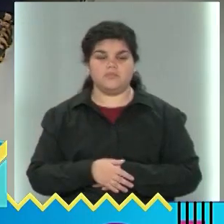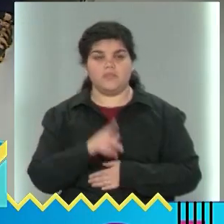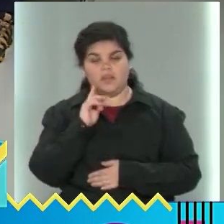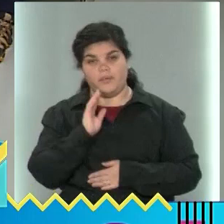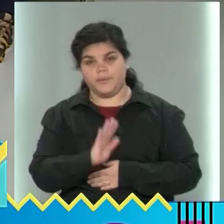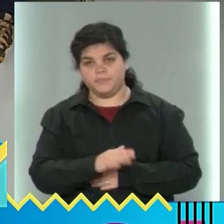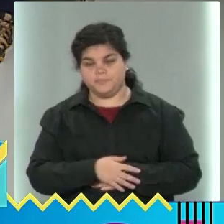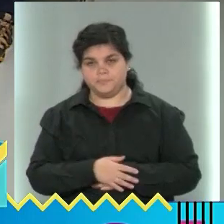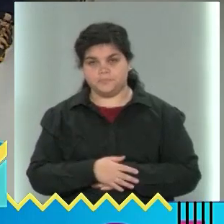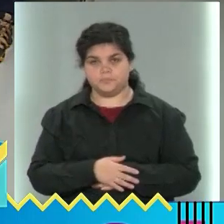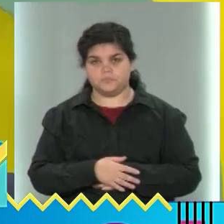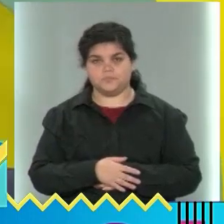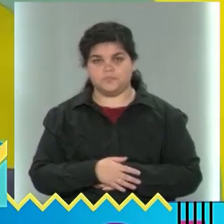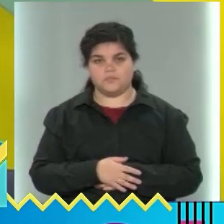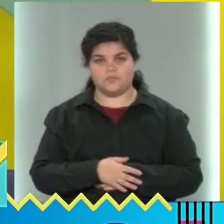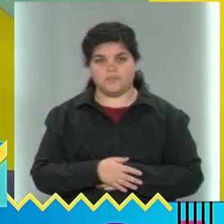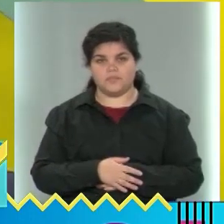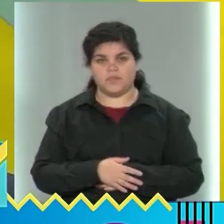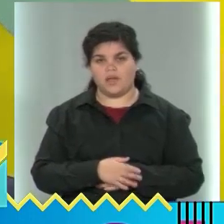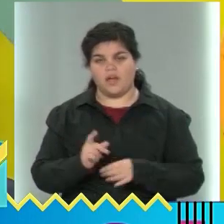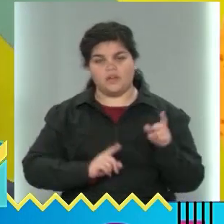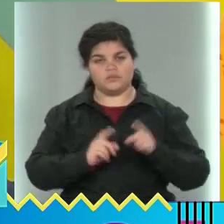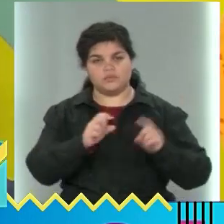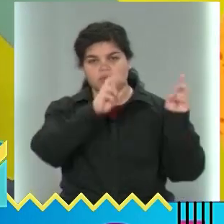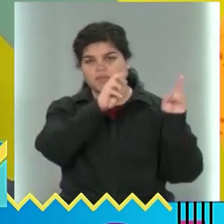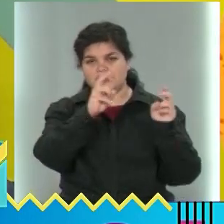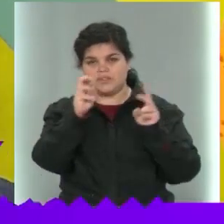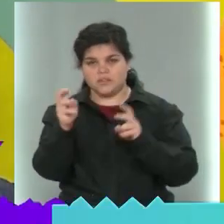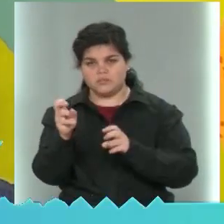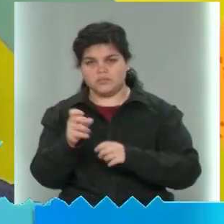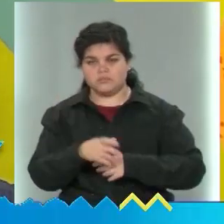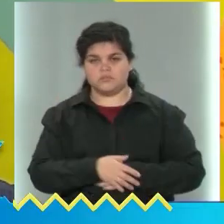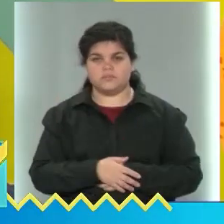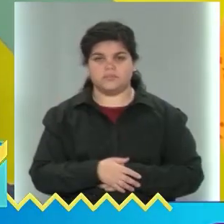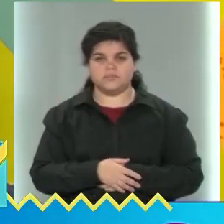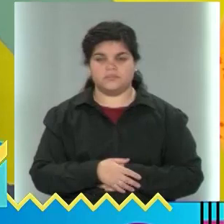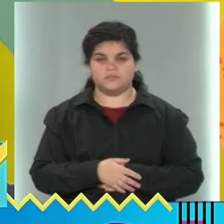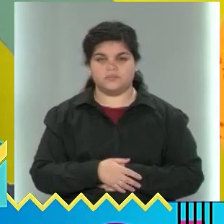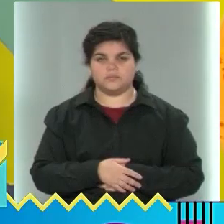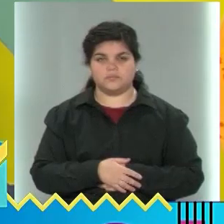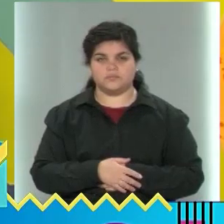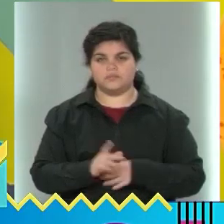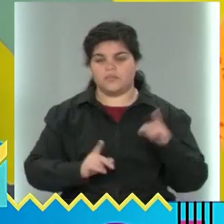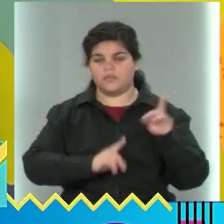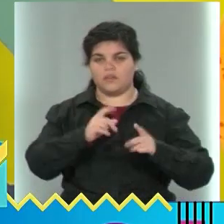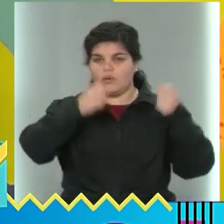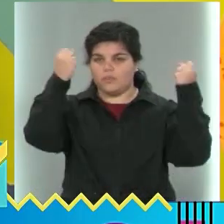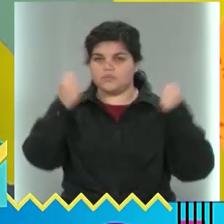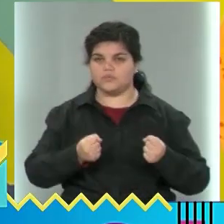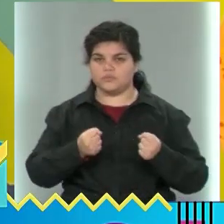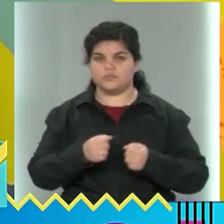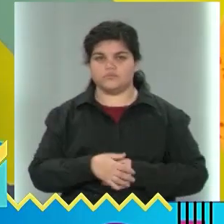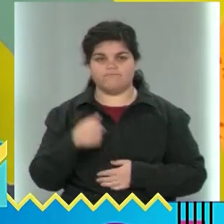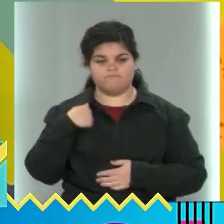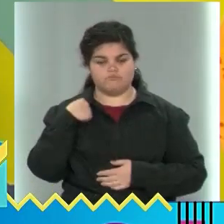a ver. Creo que hay temas que se están desarrollando y hay posiciones. Obviamente yo más que todo me